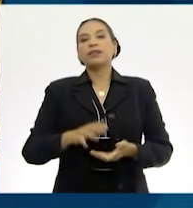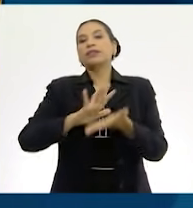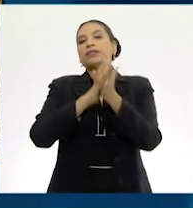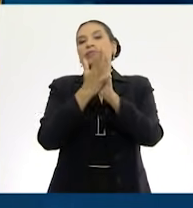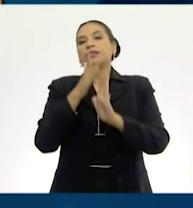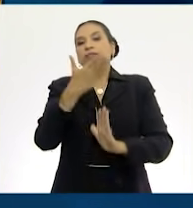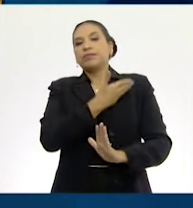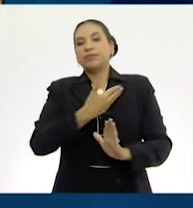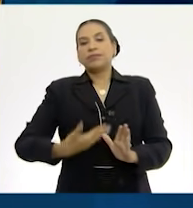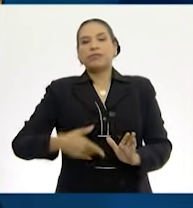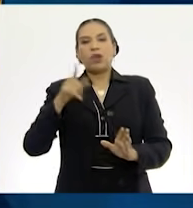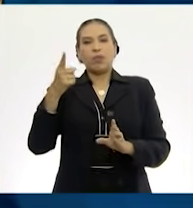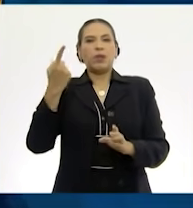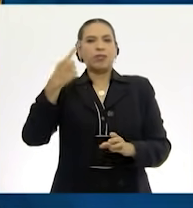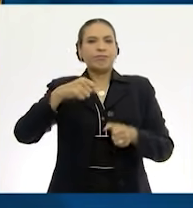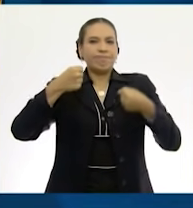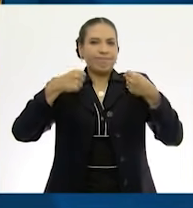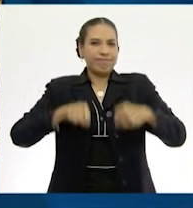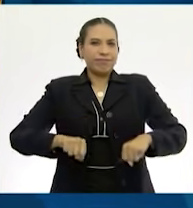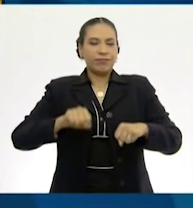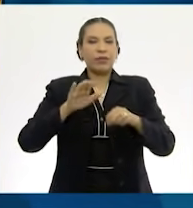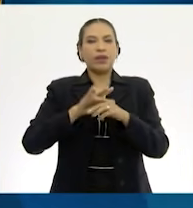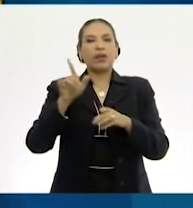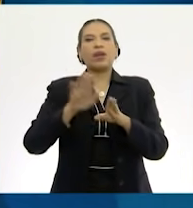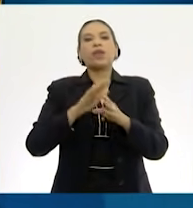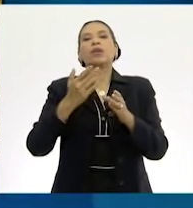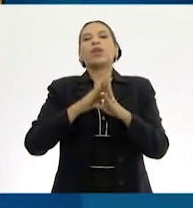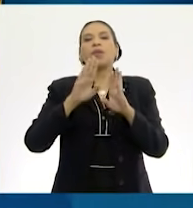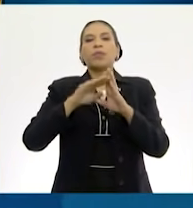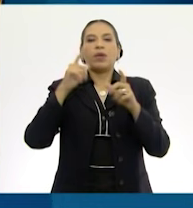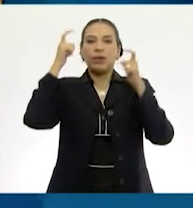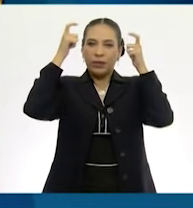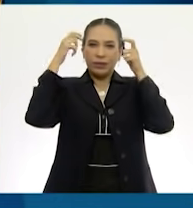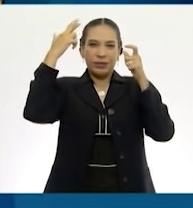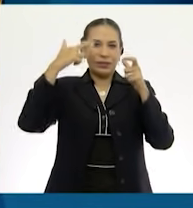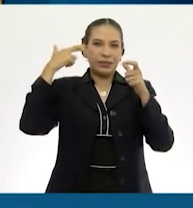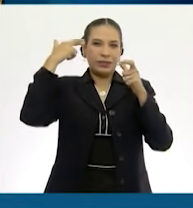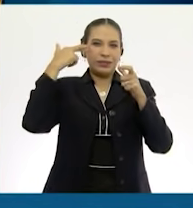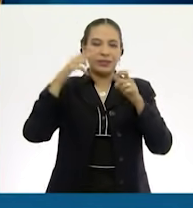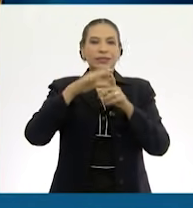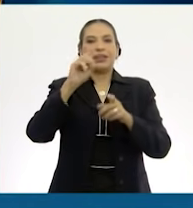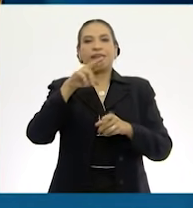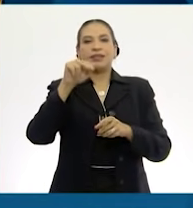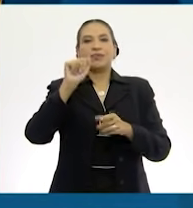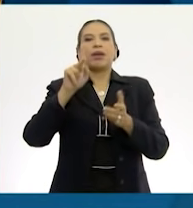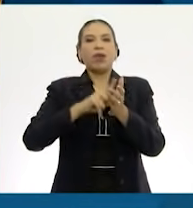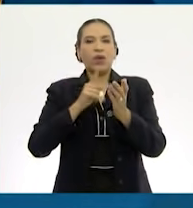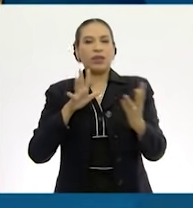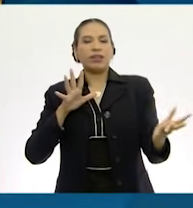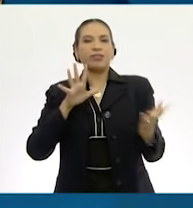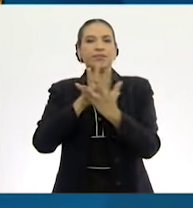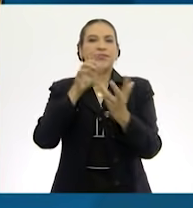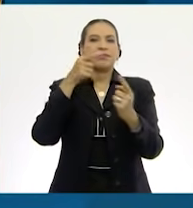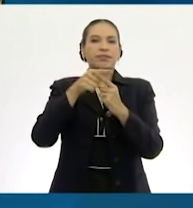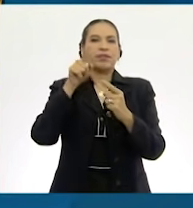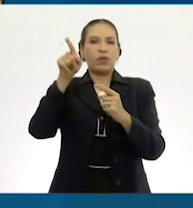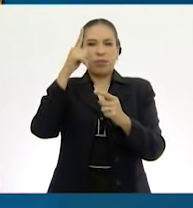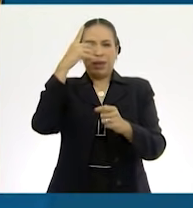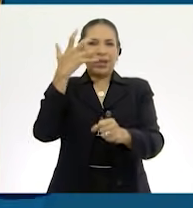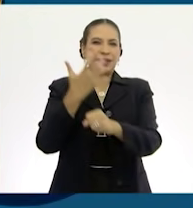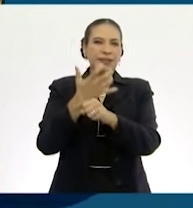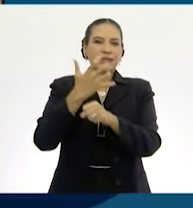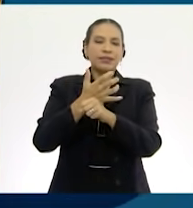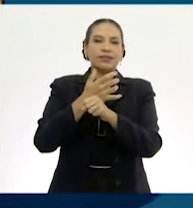Convirtiendo la presidencia en dictadura, adoptó el título de Su Alteza Serenísima y enfrentó de nuevo el expansionismo